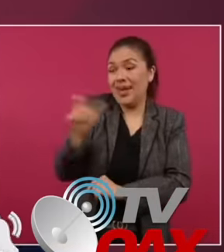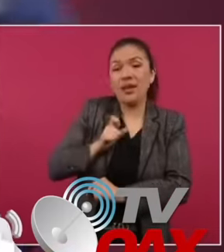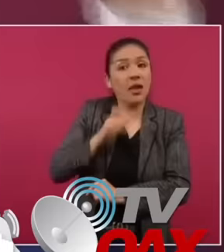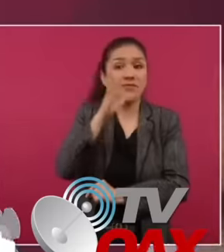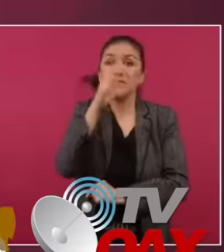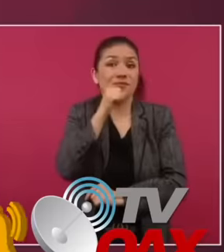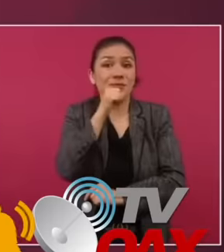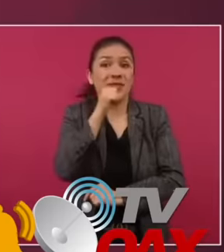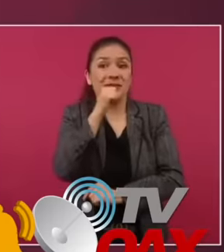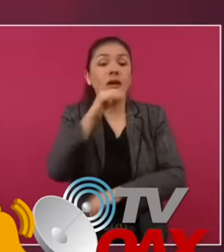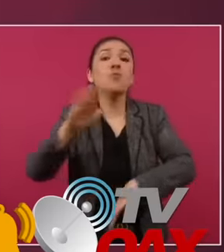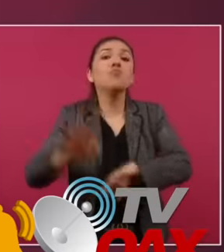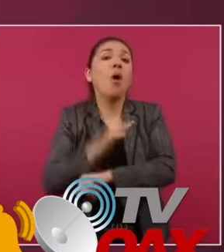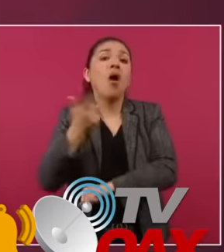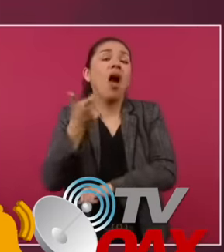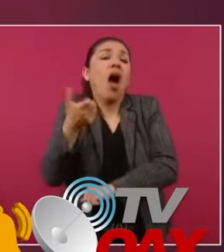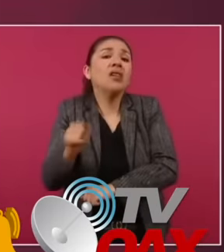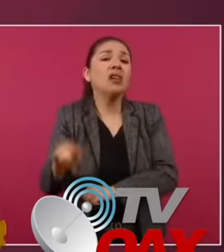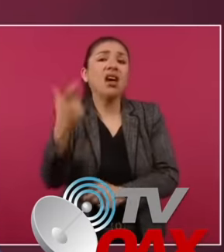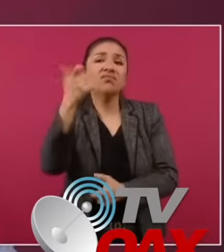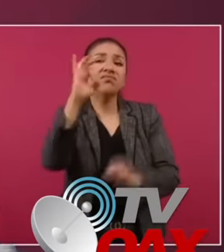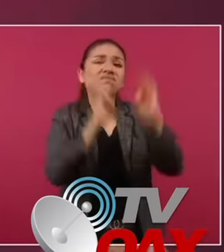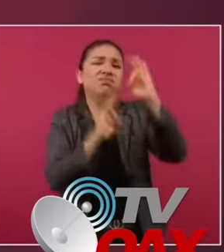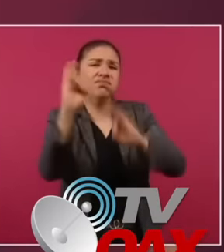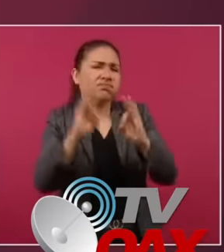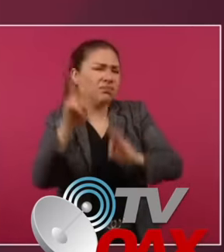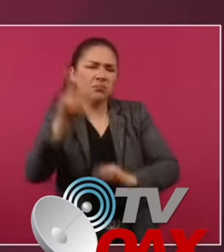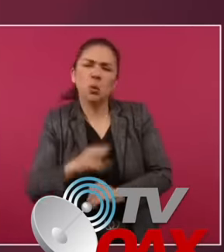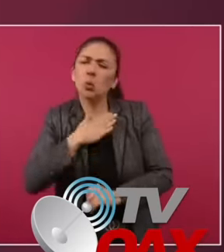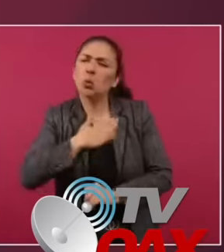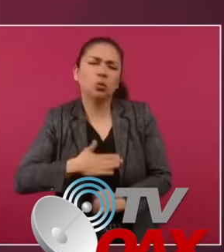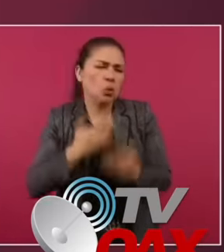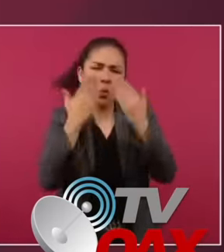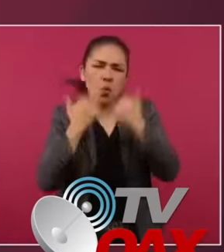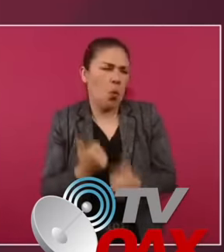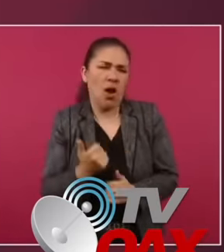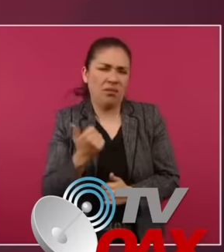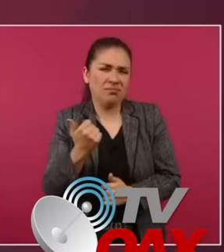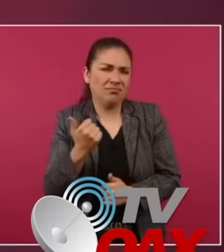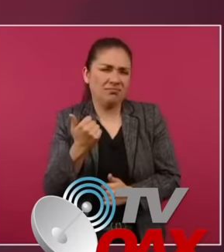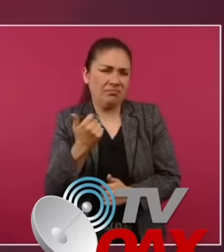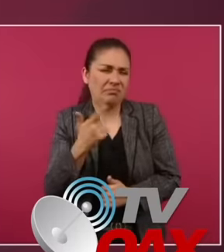porque todo el sistema financiero, que es muy injusto,